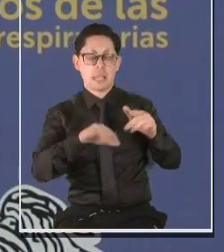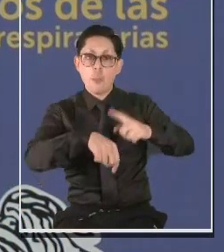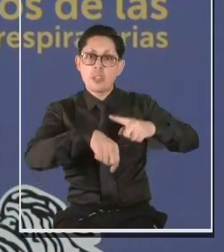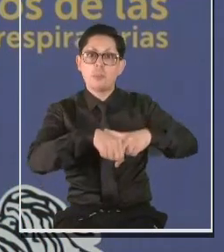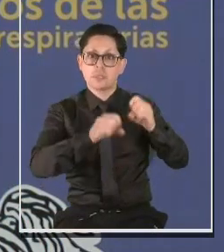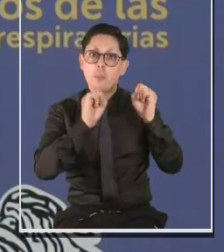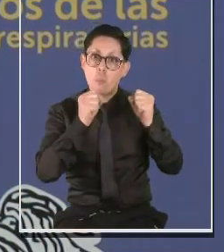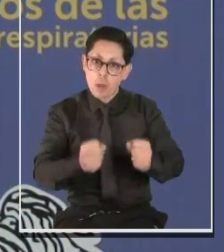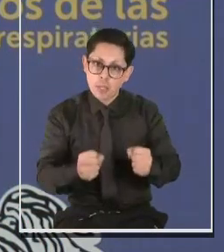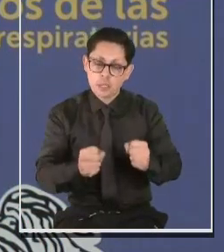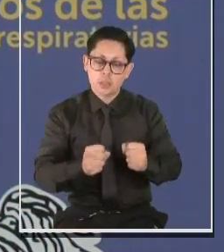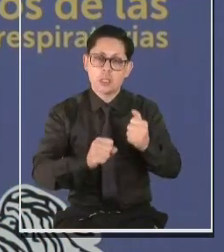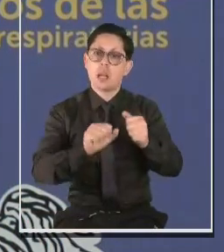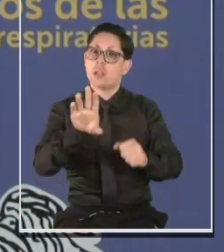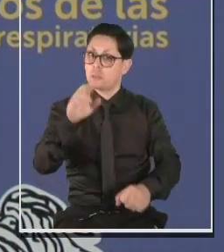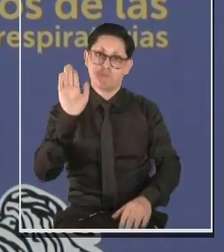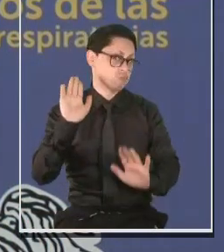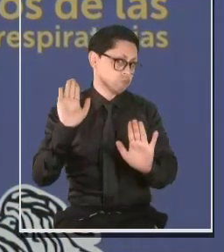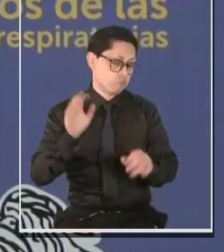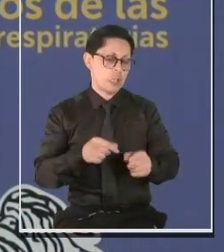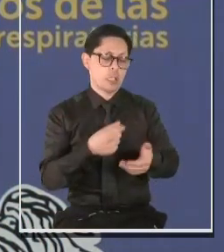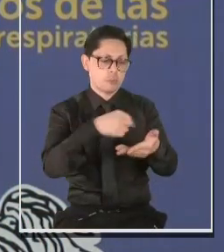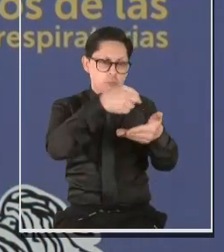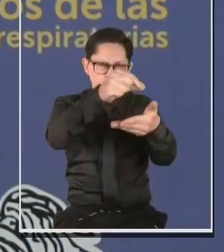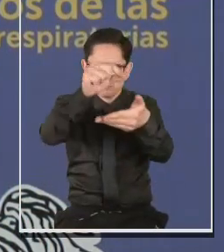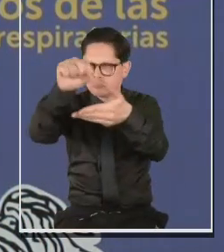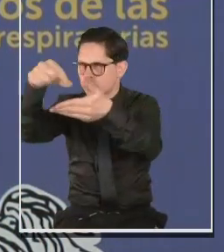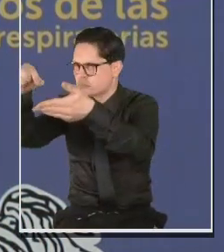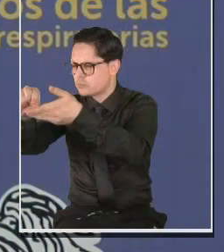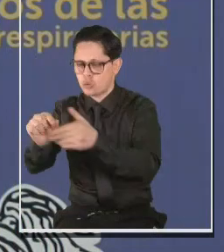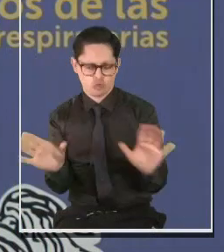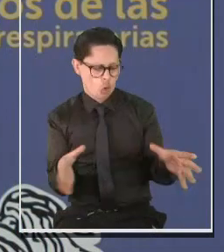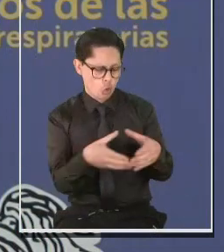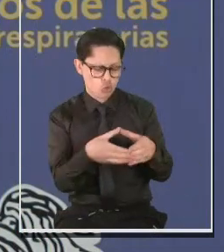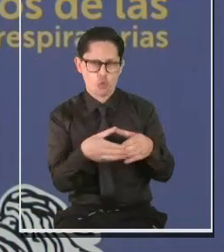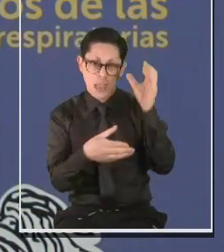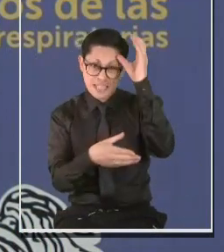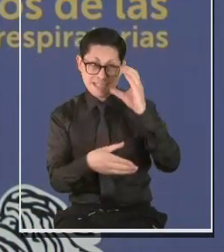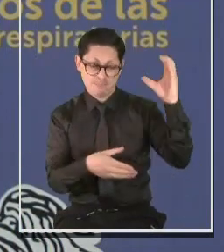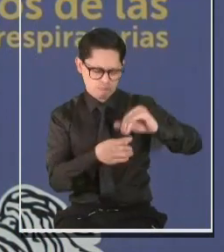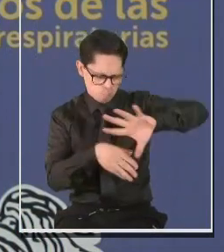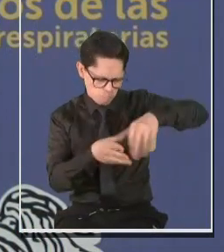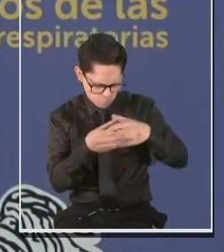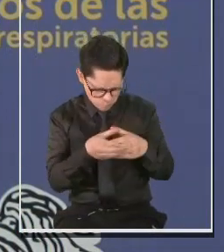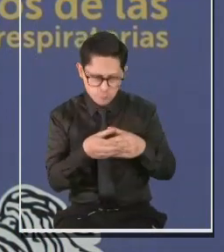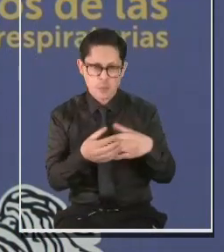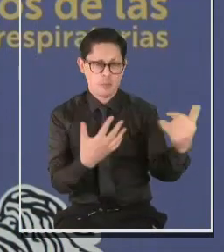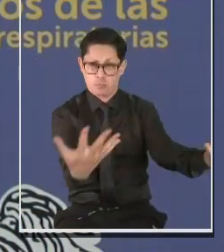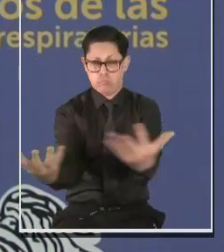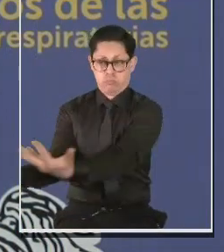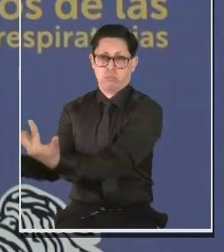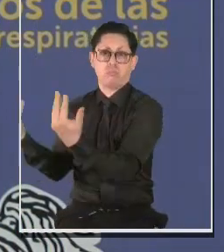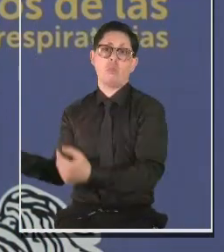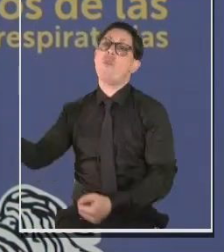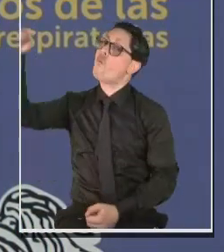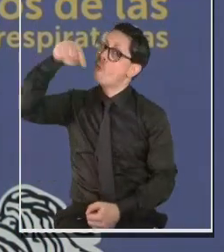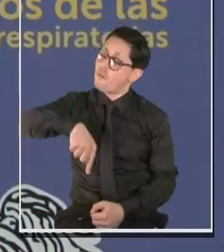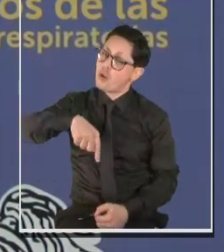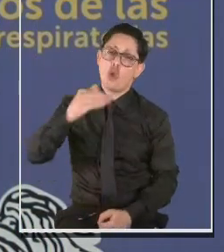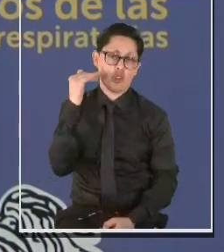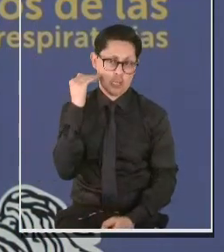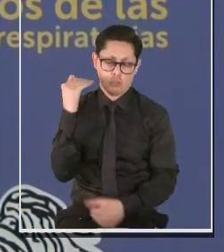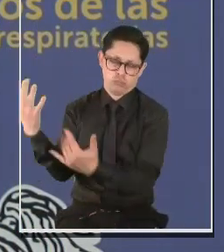Lo que se espera además y esto es un consenso con con todos los expertos que una vez que vuelven los niños las niños al colegio